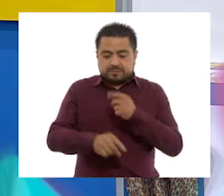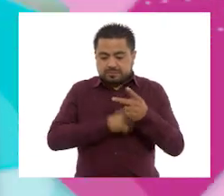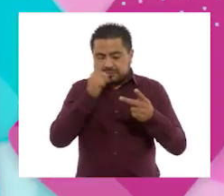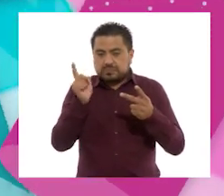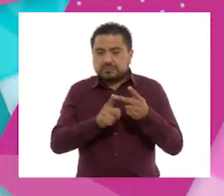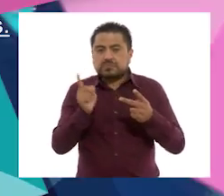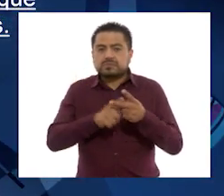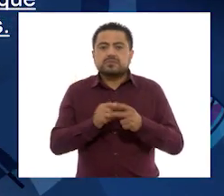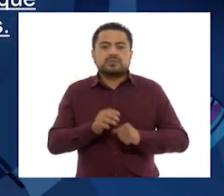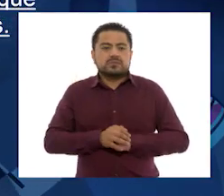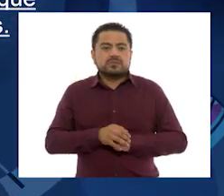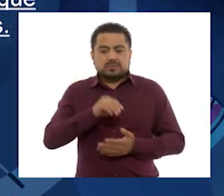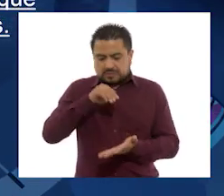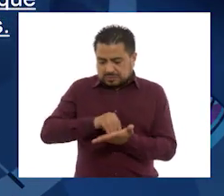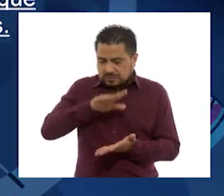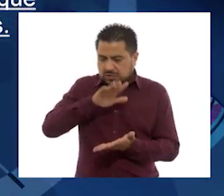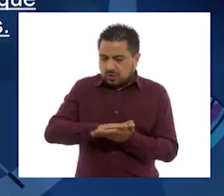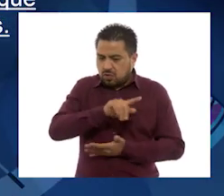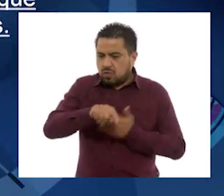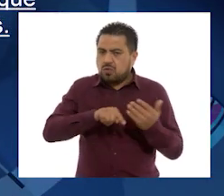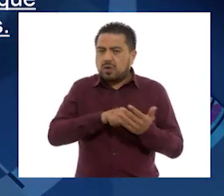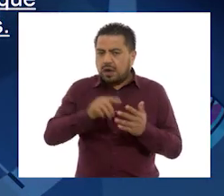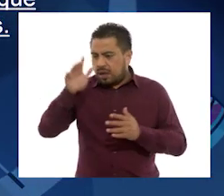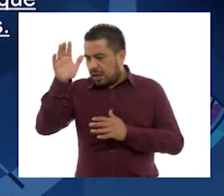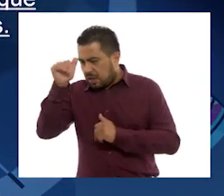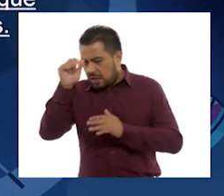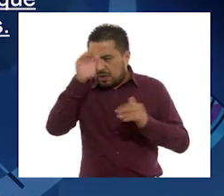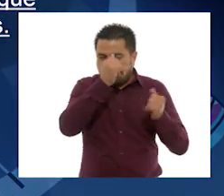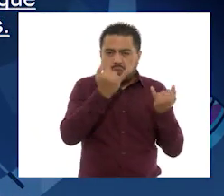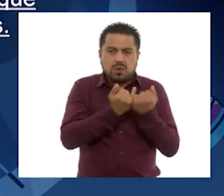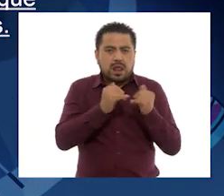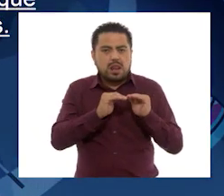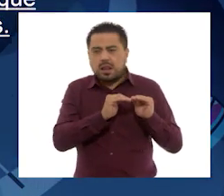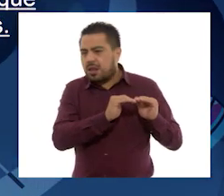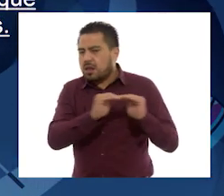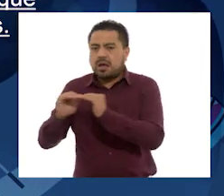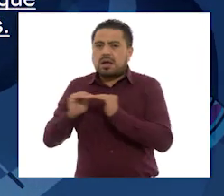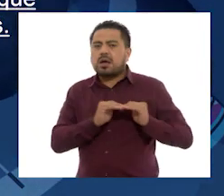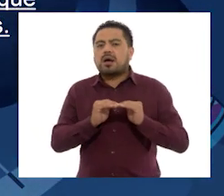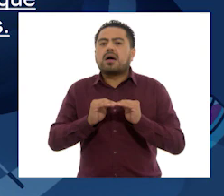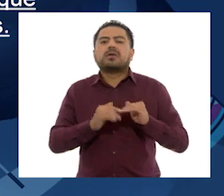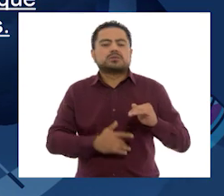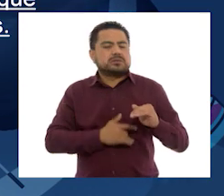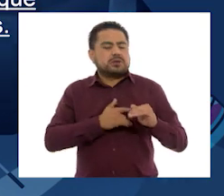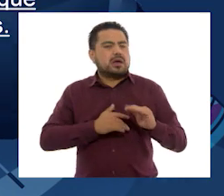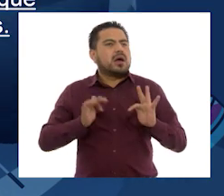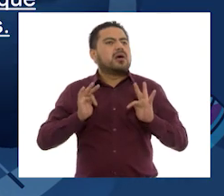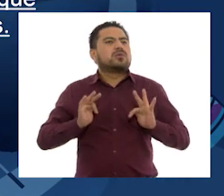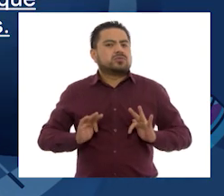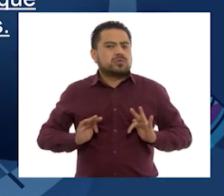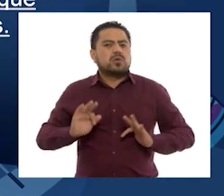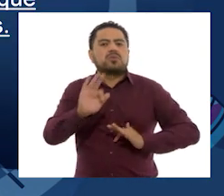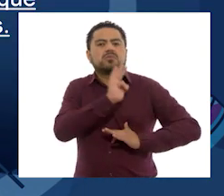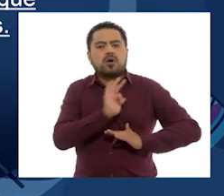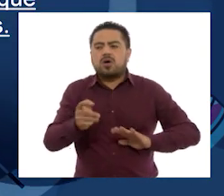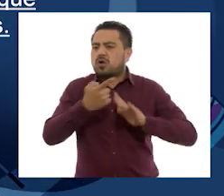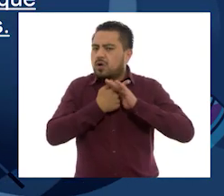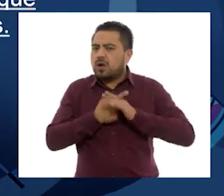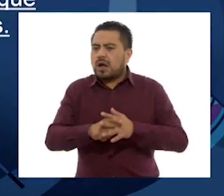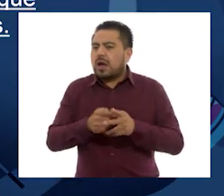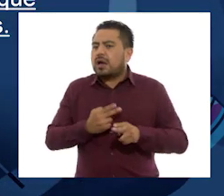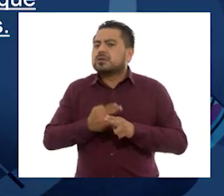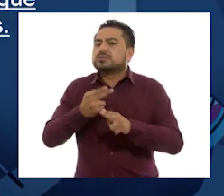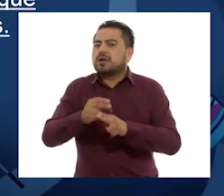paso es establecer un lugar neutral donde ambas partes involucradas se sientan cómodas y poder comenzar hasta que